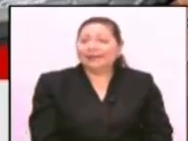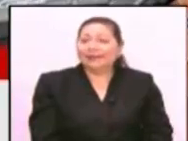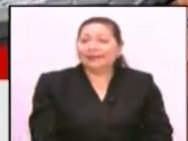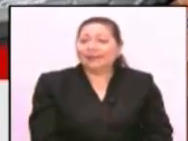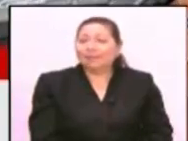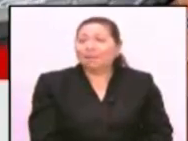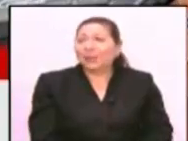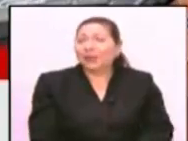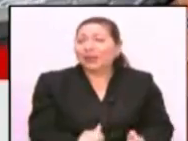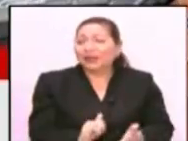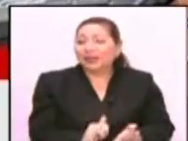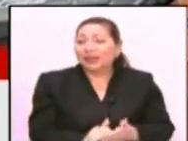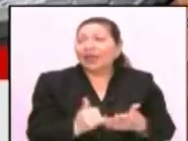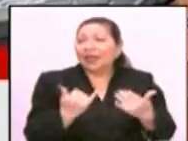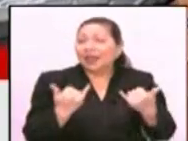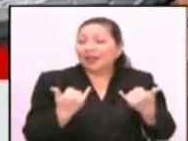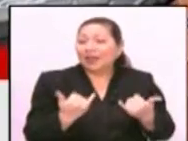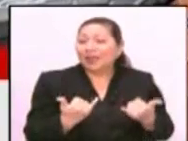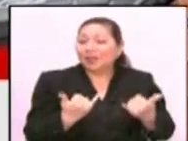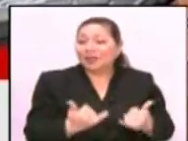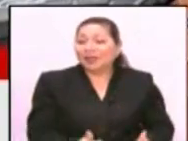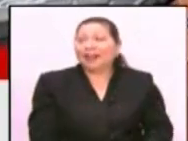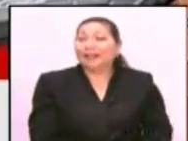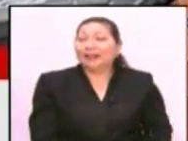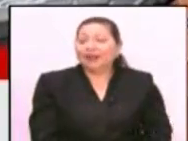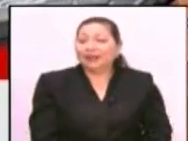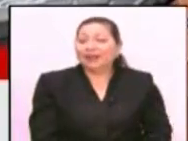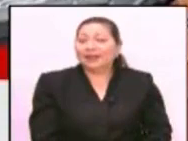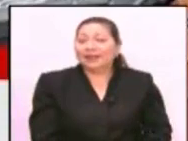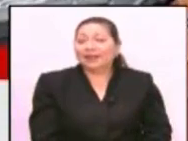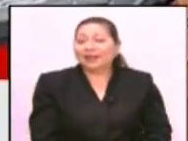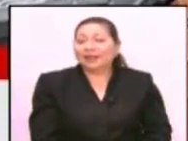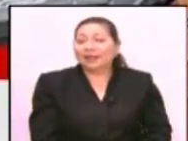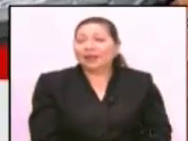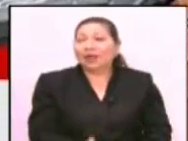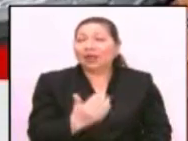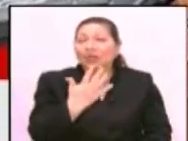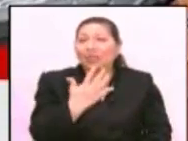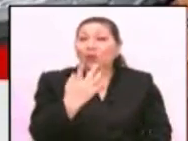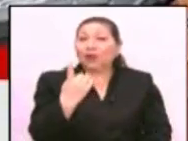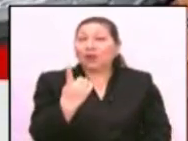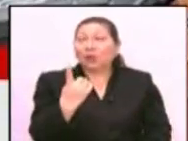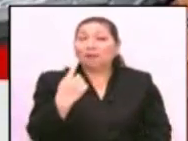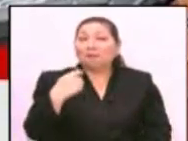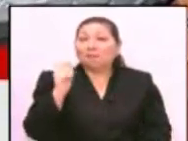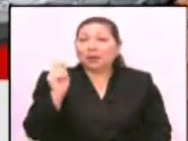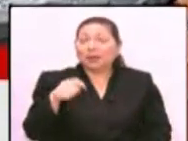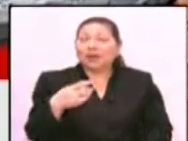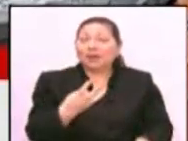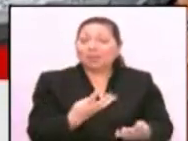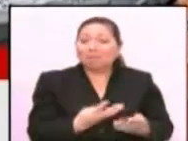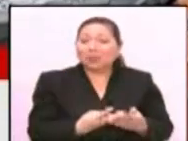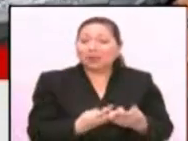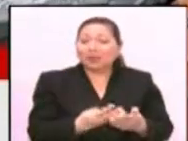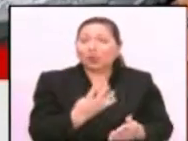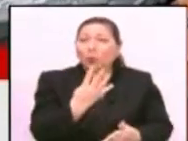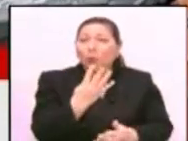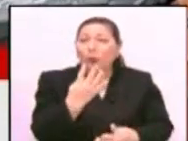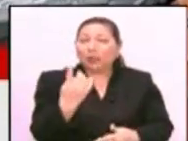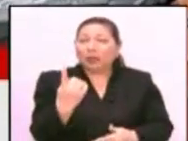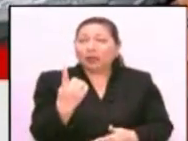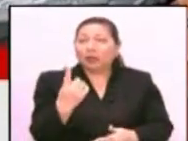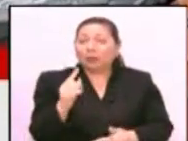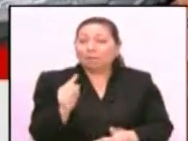Pero lo cierto es de que actualmente tenemos un 51% de la población penitenciaria, casi